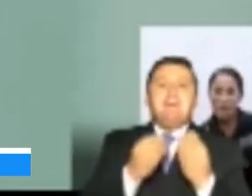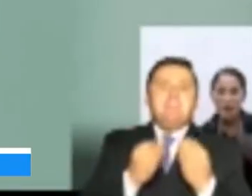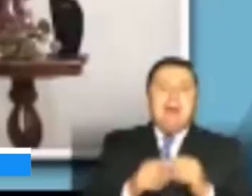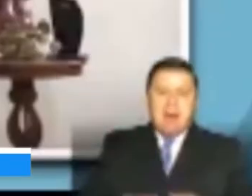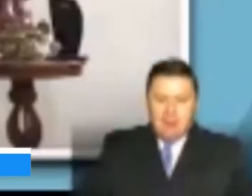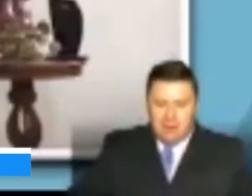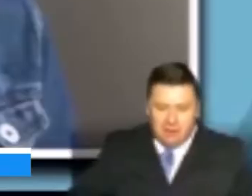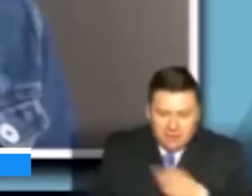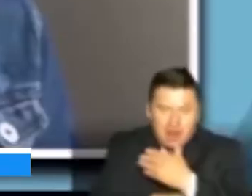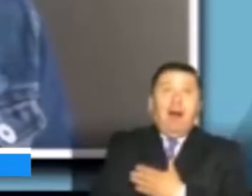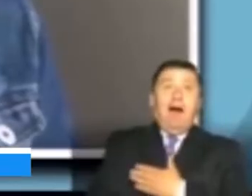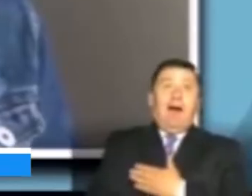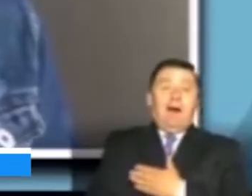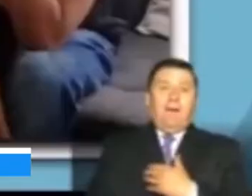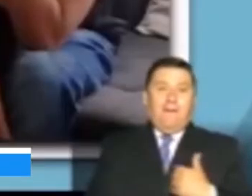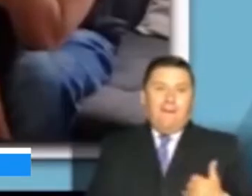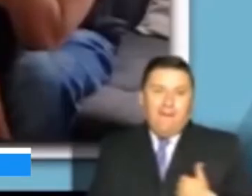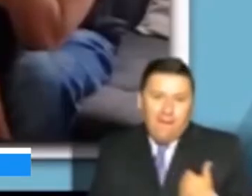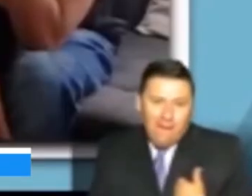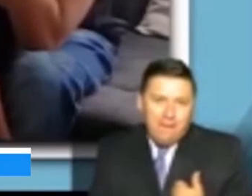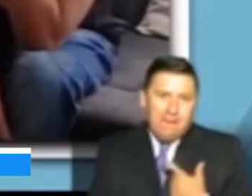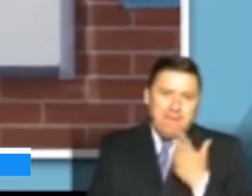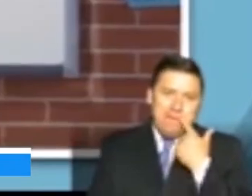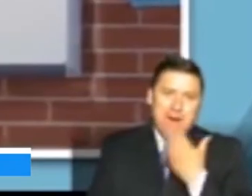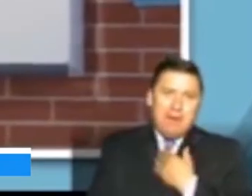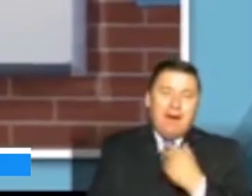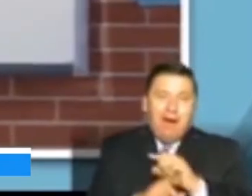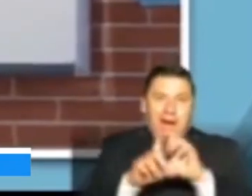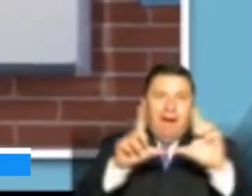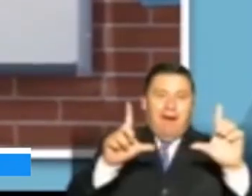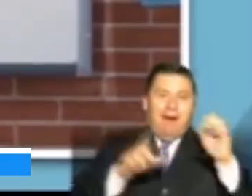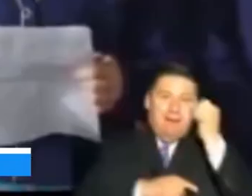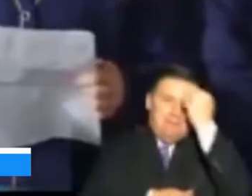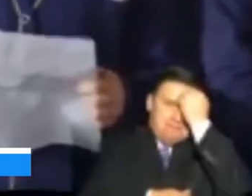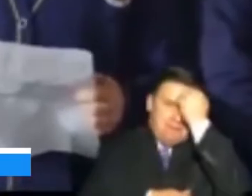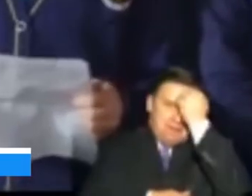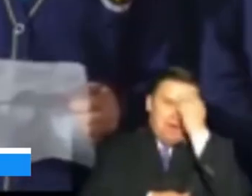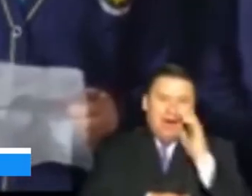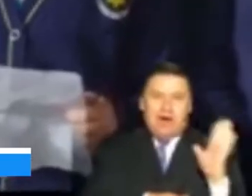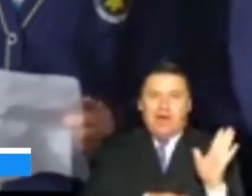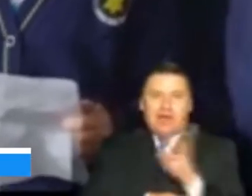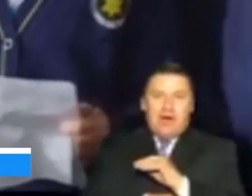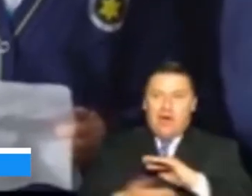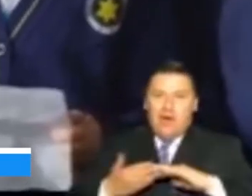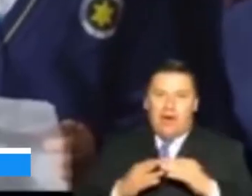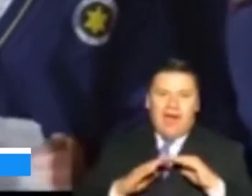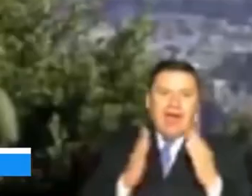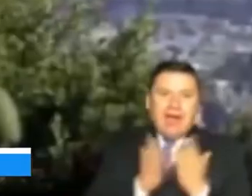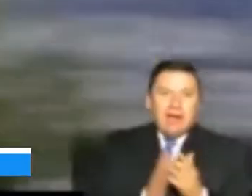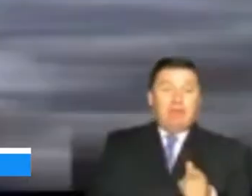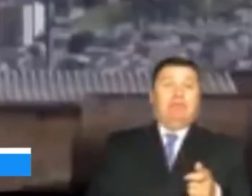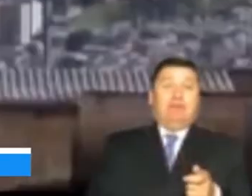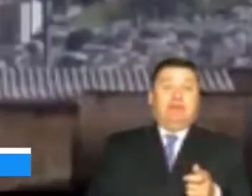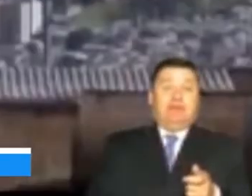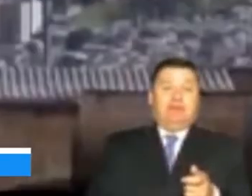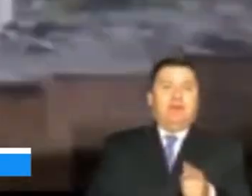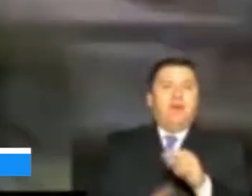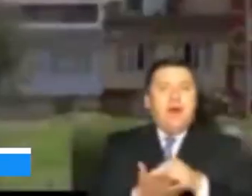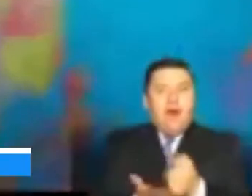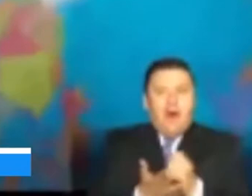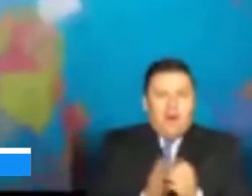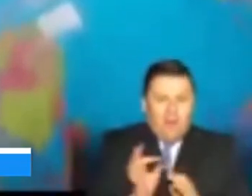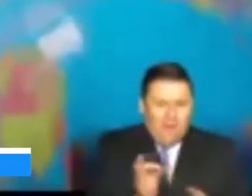tener programación desde las 7 de la mañana hasta las 6 de la tarde por edad. Desde el próximo lunes, los estudiantes